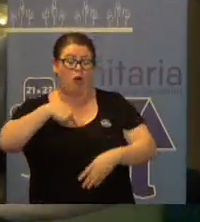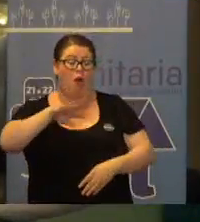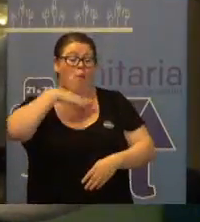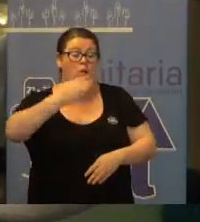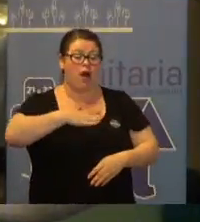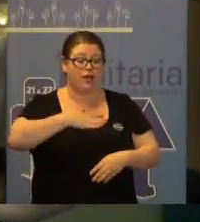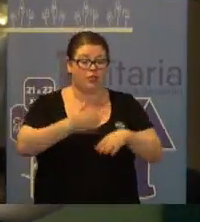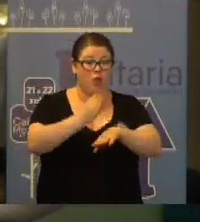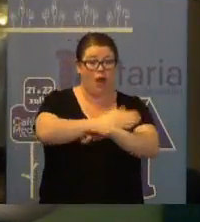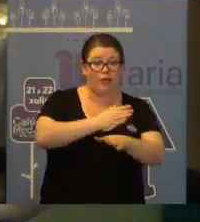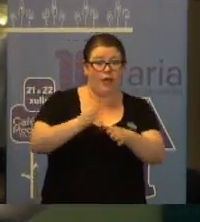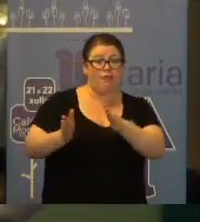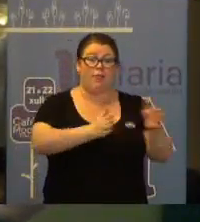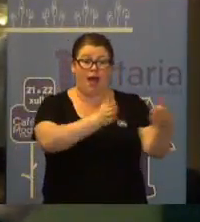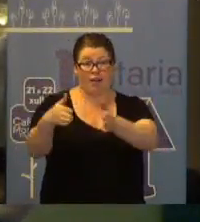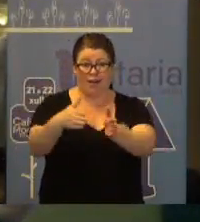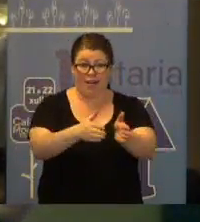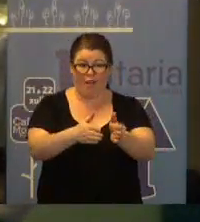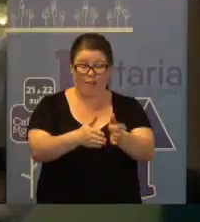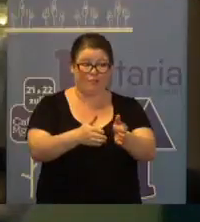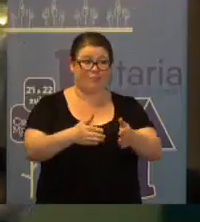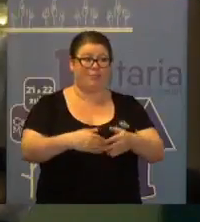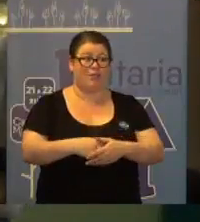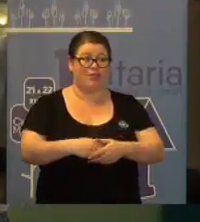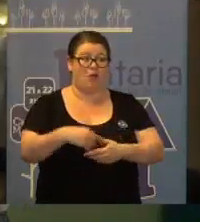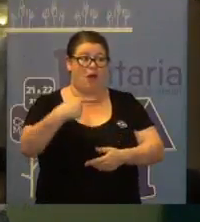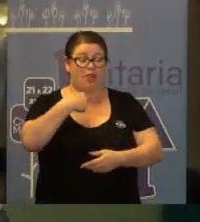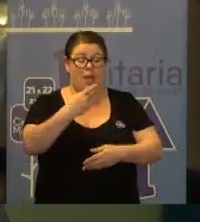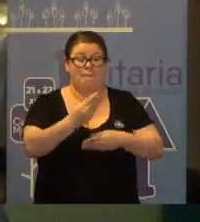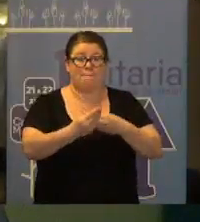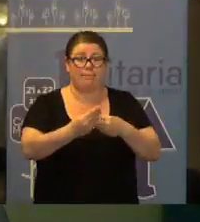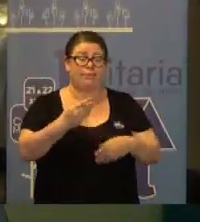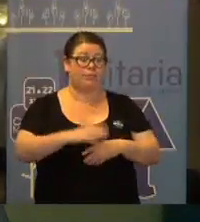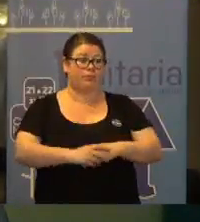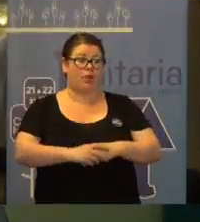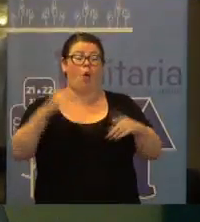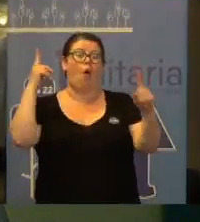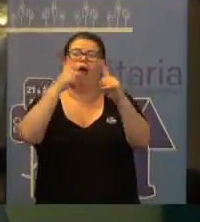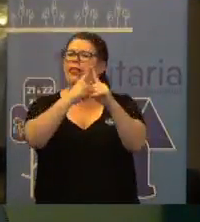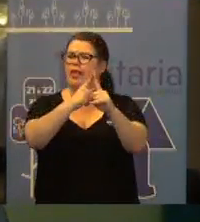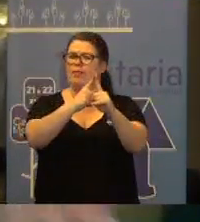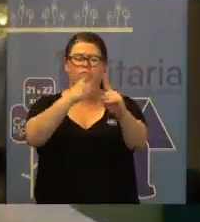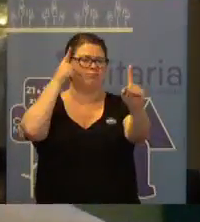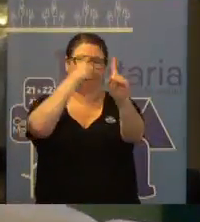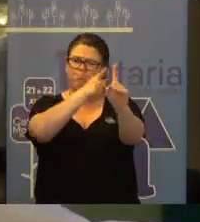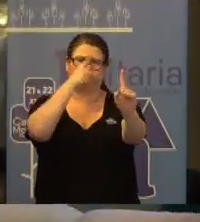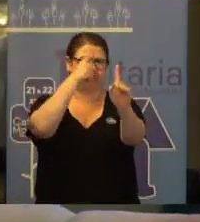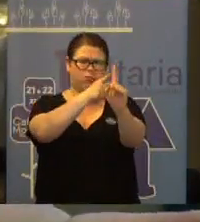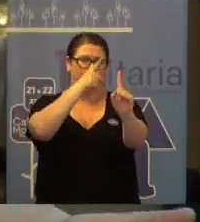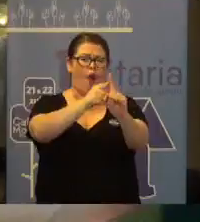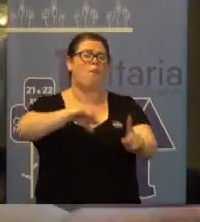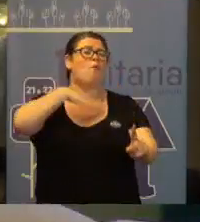que adaptar ás correntes da ría, non? Eso non me podía facer perder de vista cal era o obxectivo. O obxectivo era chegar a